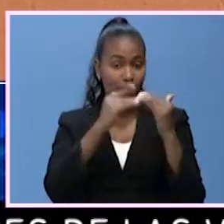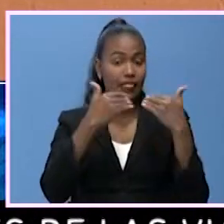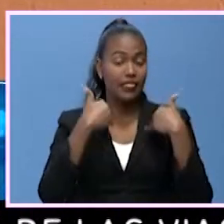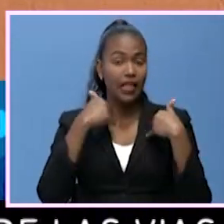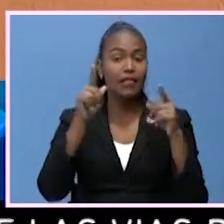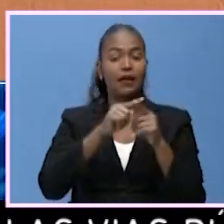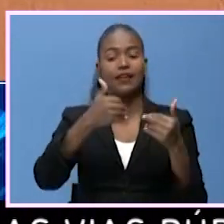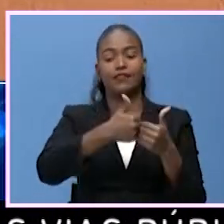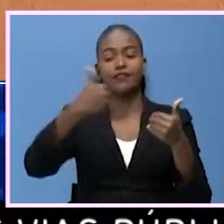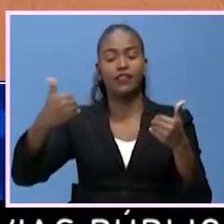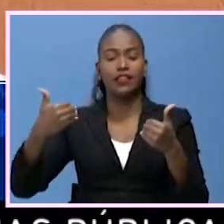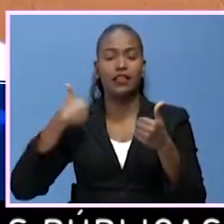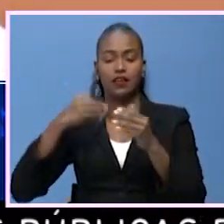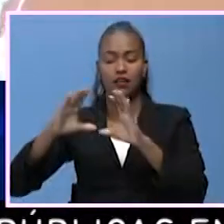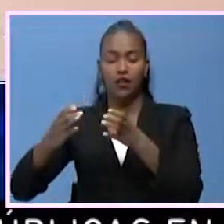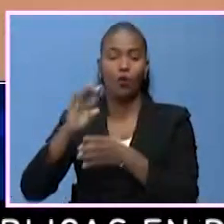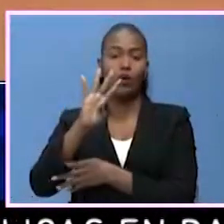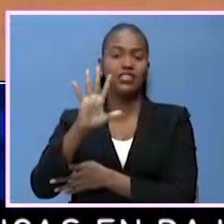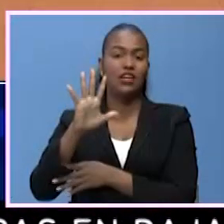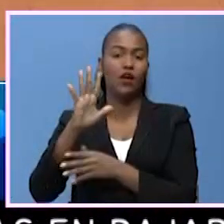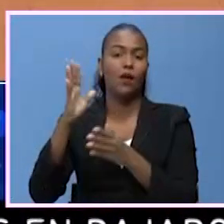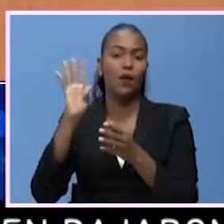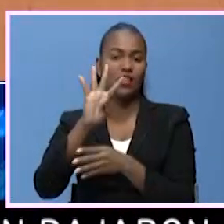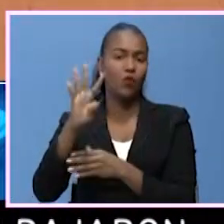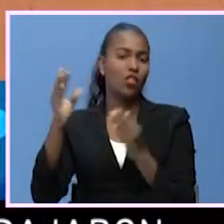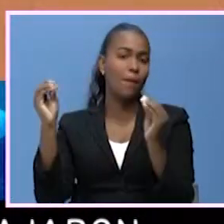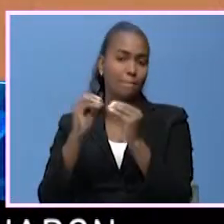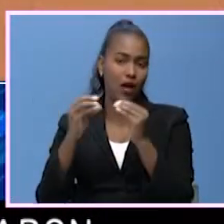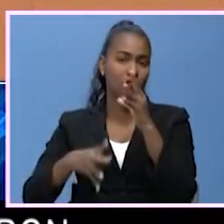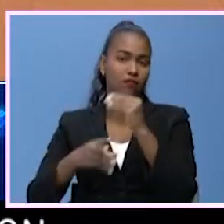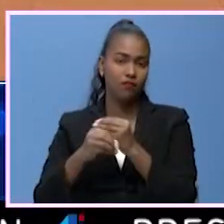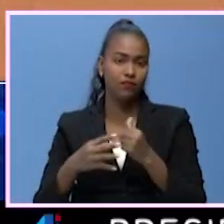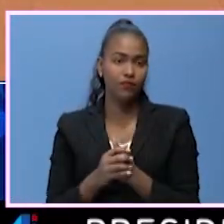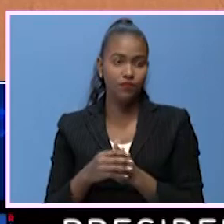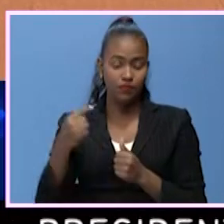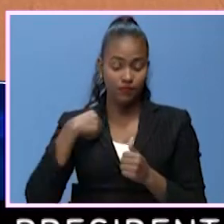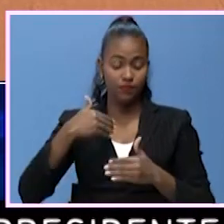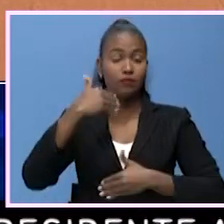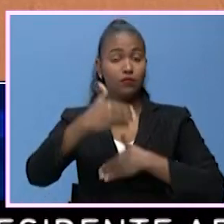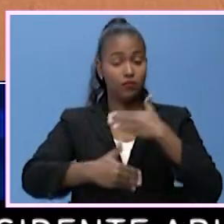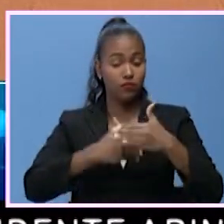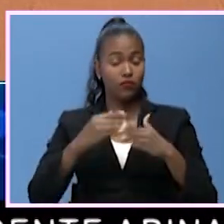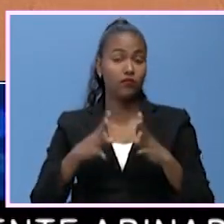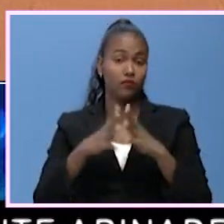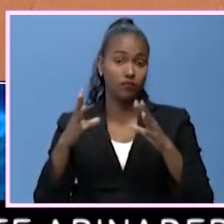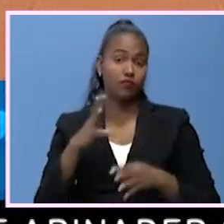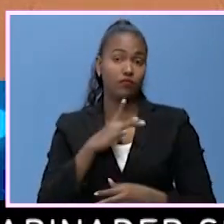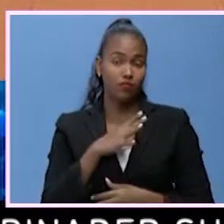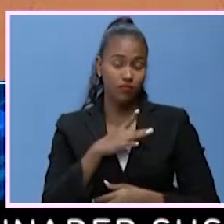tenemos, hemos habilitado 44 más. Hemos avanzado considerablemente